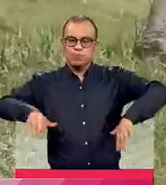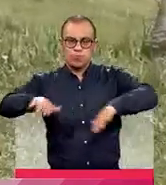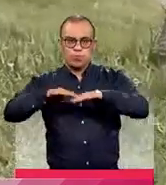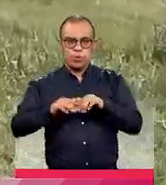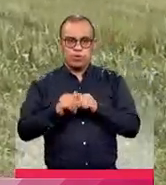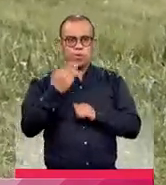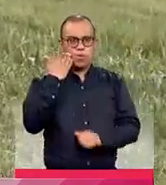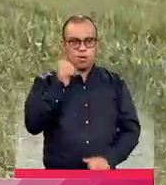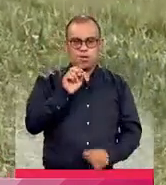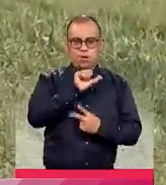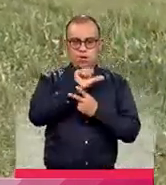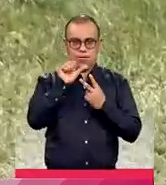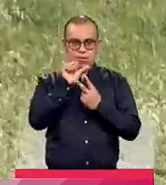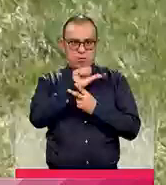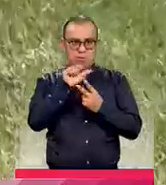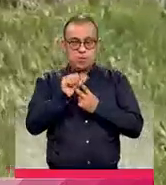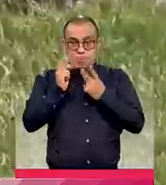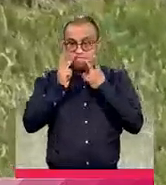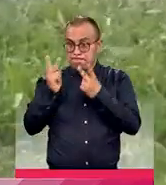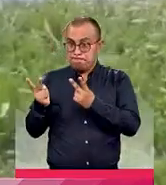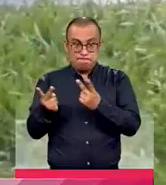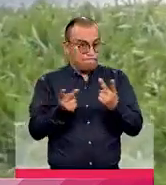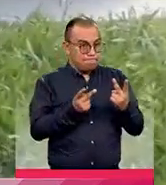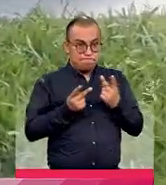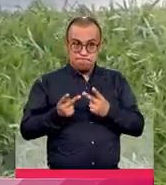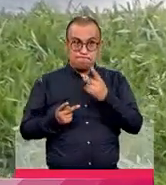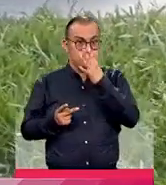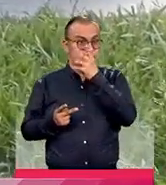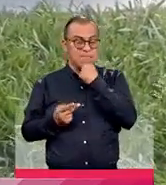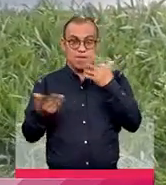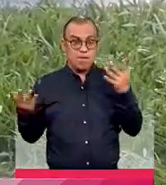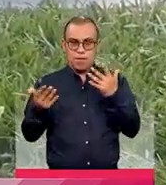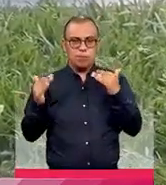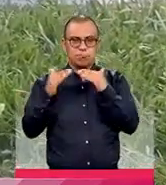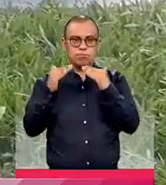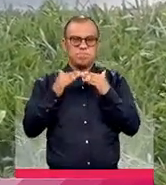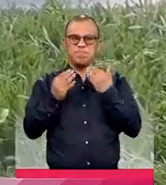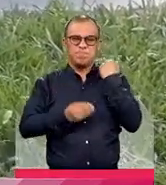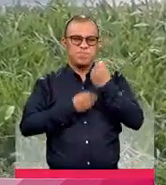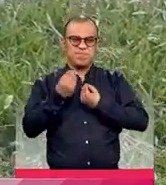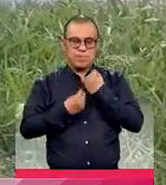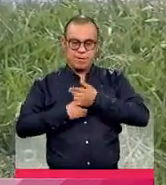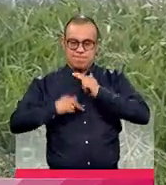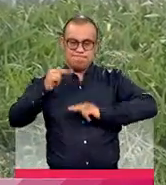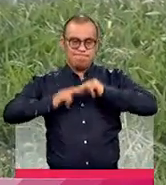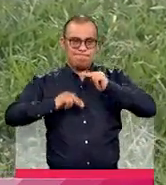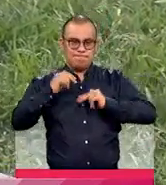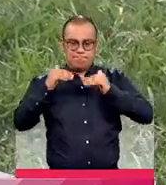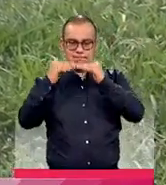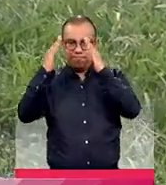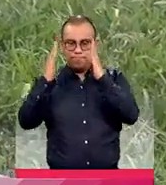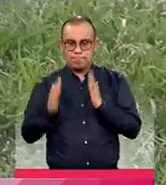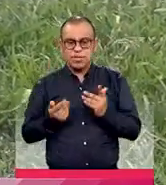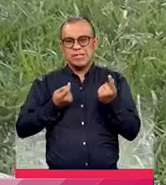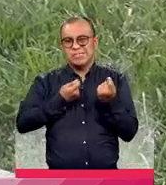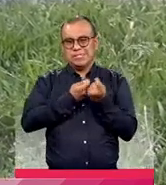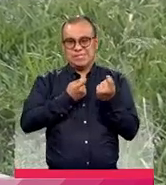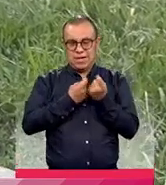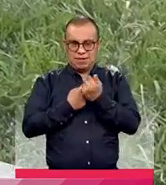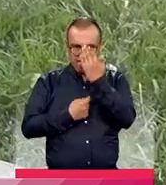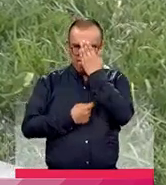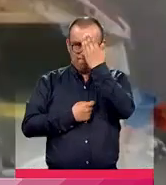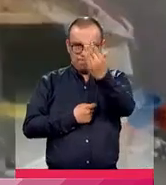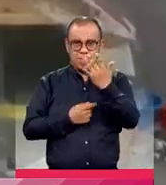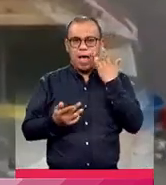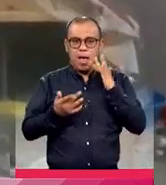que dos mujeres del barrio, al ver que no tenía dueño ni un techo donde vivir, decidieron construirle una casa justo al frente del